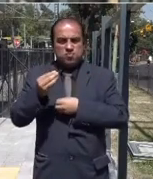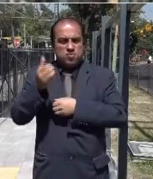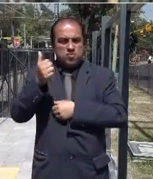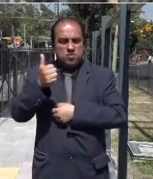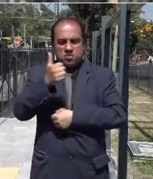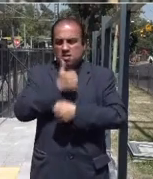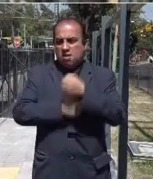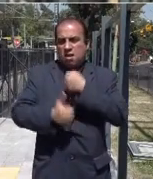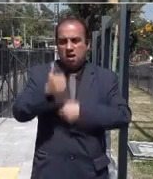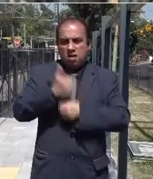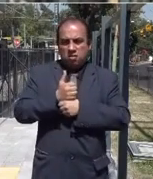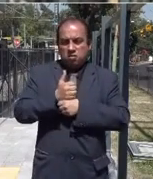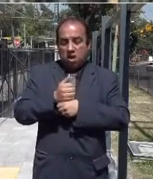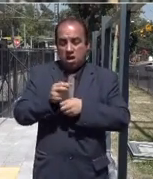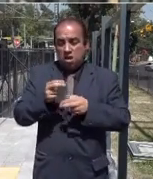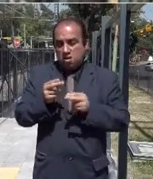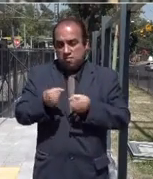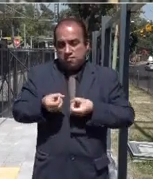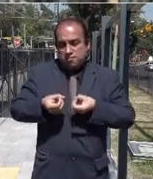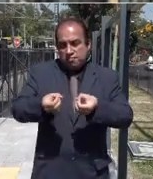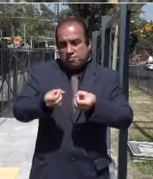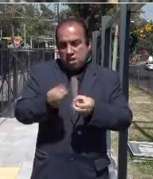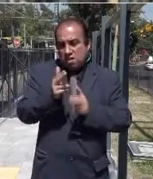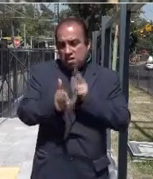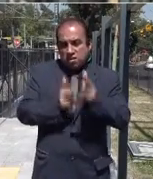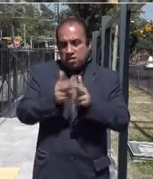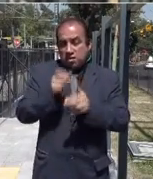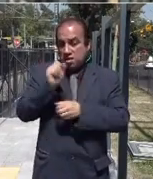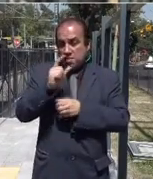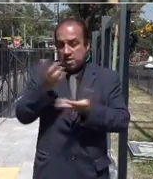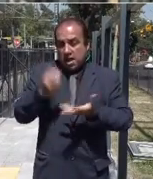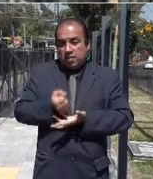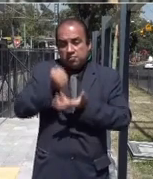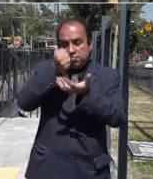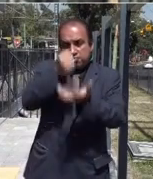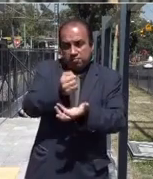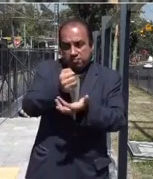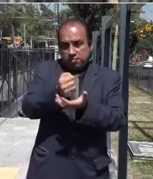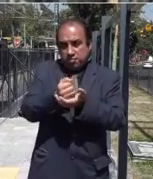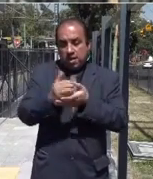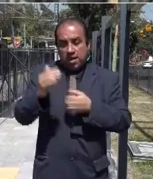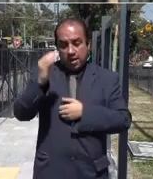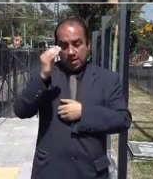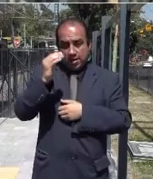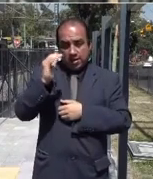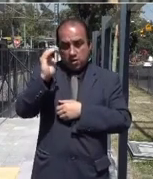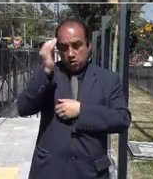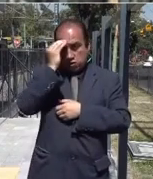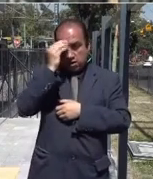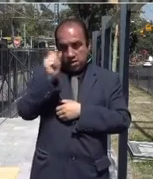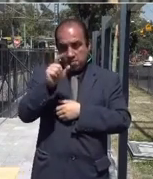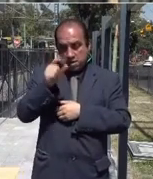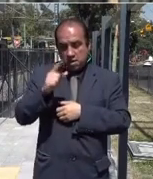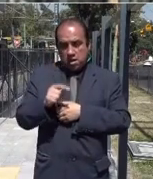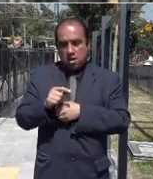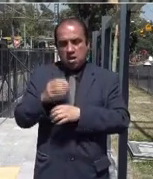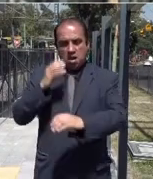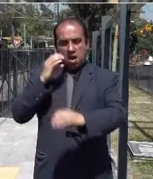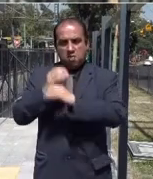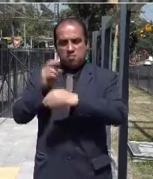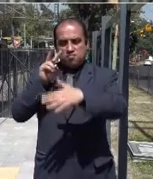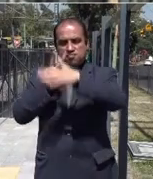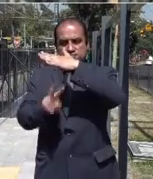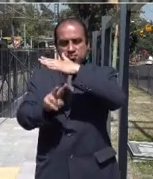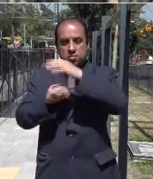del tren, sino que también se está haciendo la inversión que conocen en los trolebuses. El tren ligero